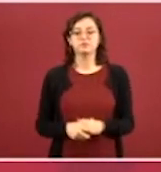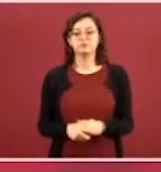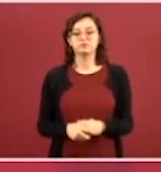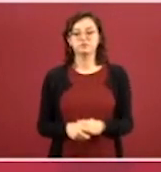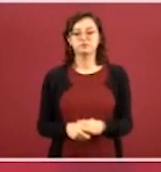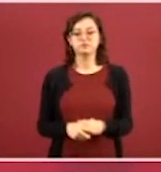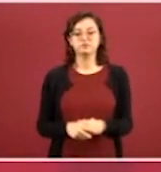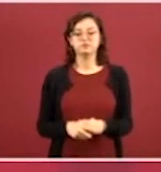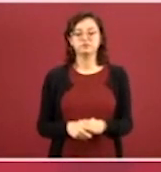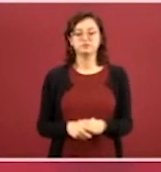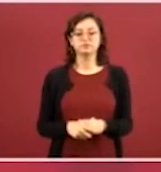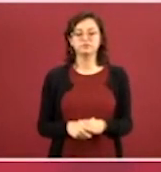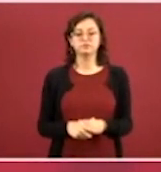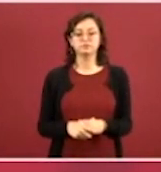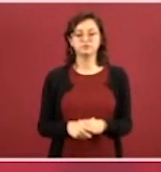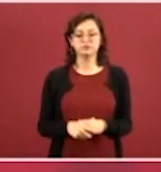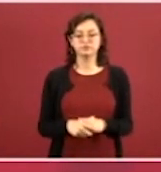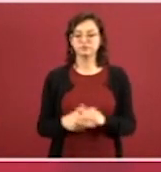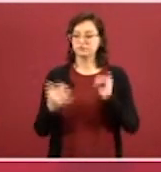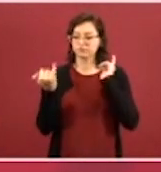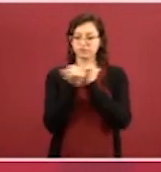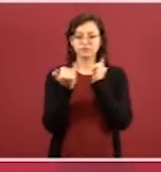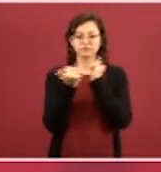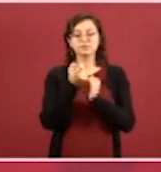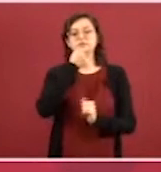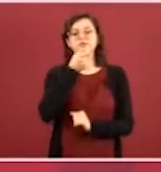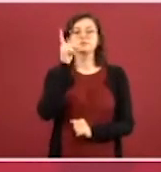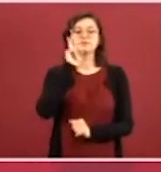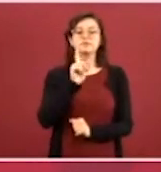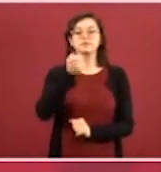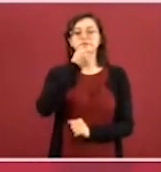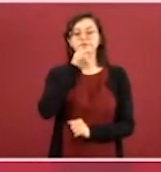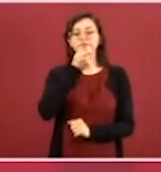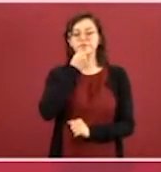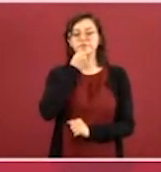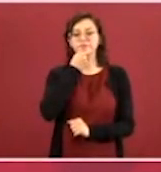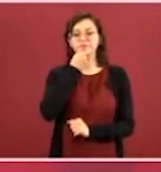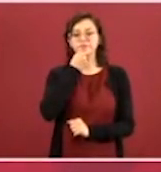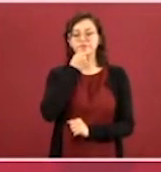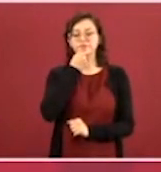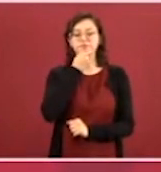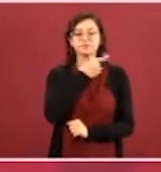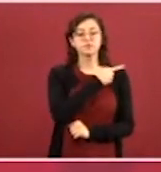Lo mismo en el caso de niñas, niños pobres